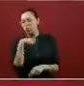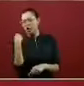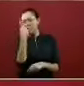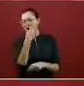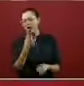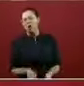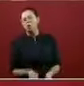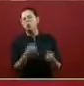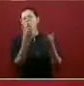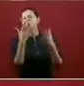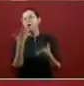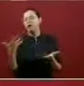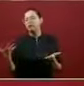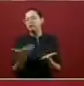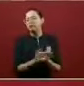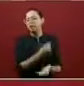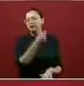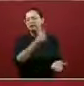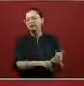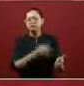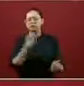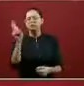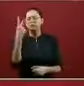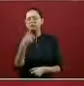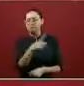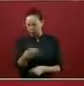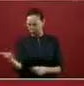de asignatura en las universidades.